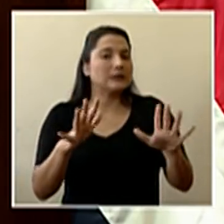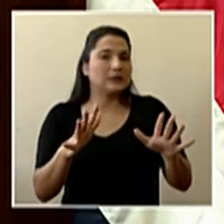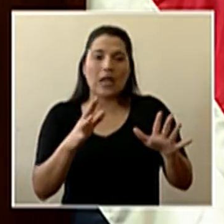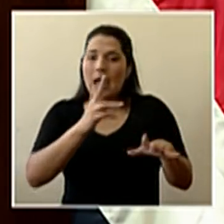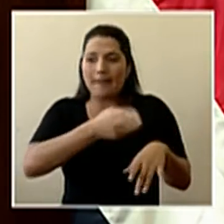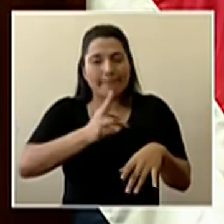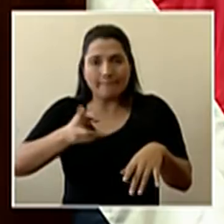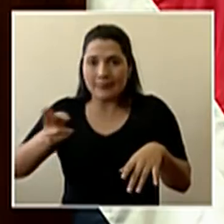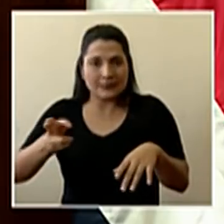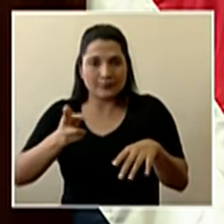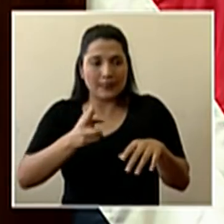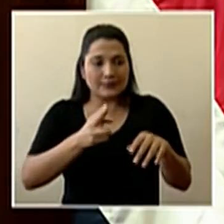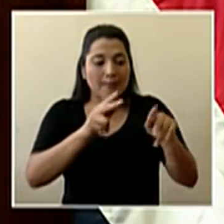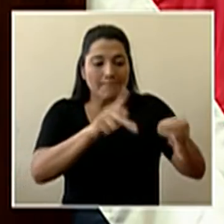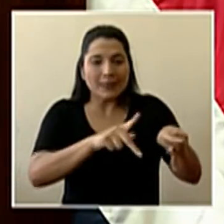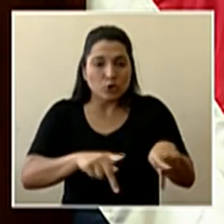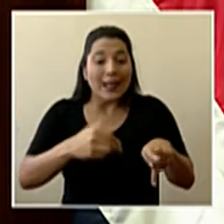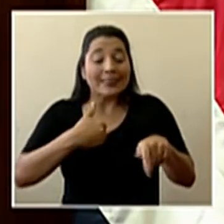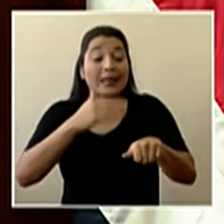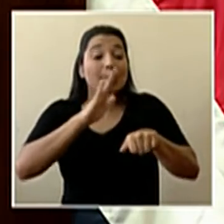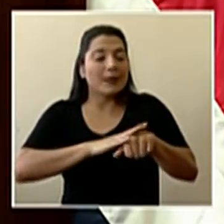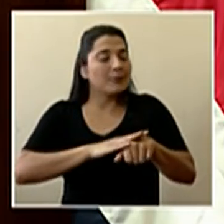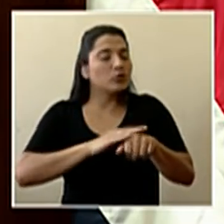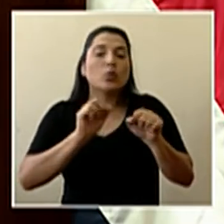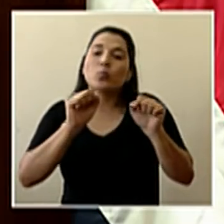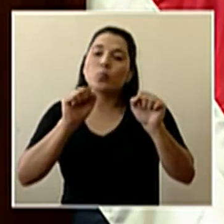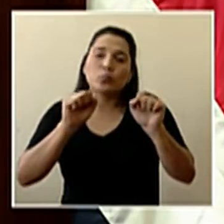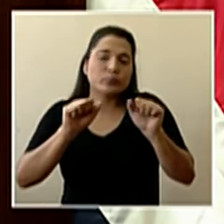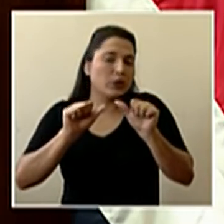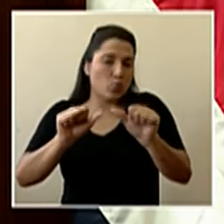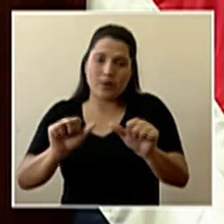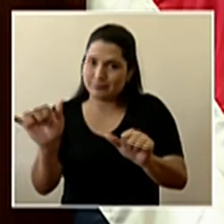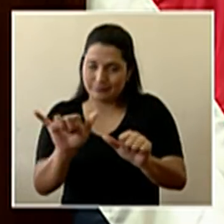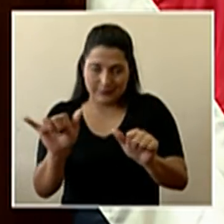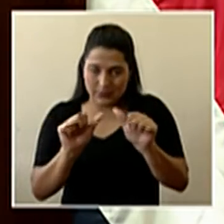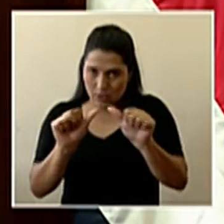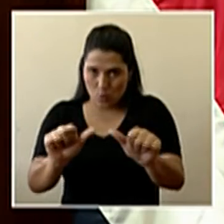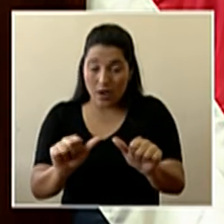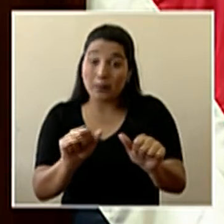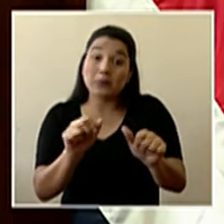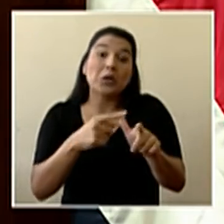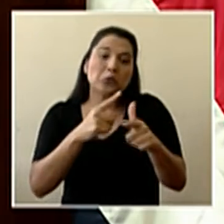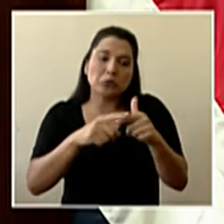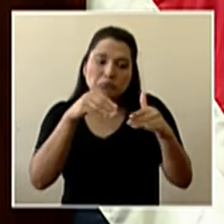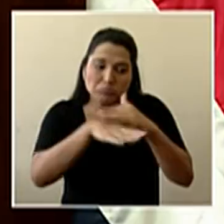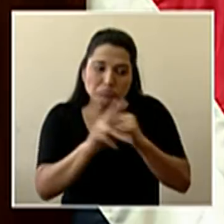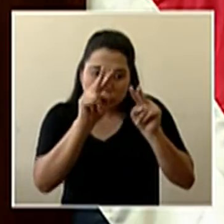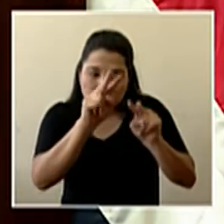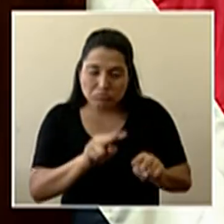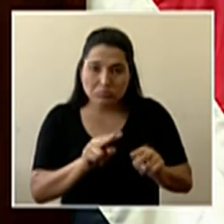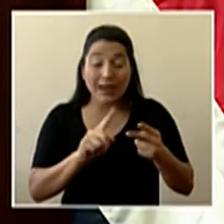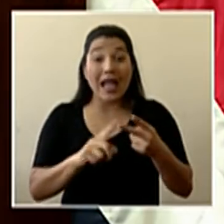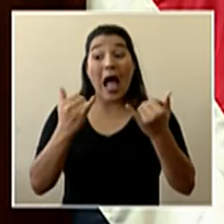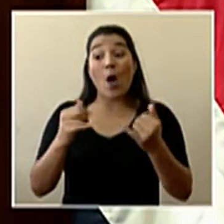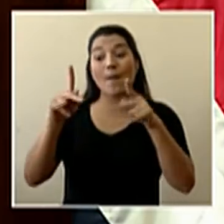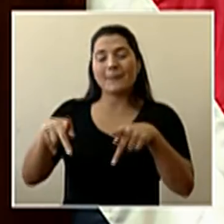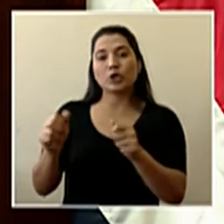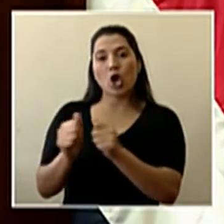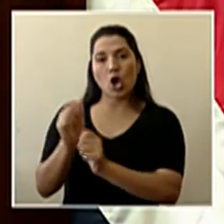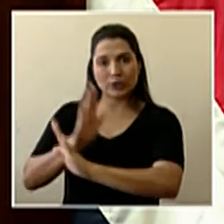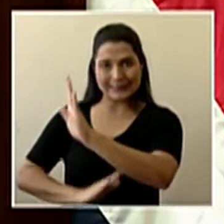prácticamente son las mismas, entonces les pido que por favor las revisen. Con el tema de las personas con problemas de